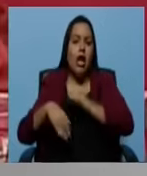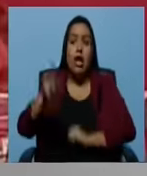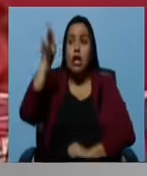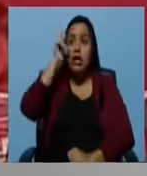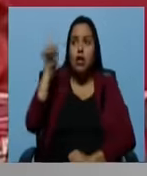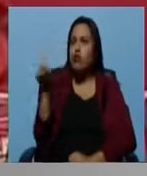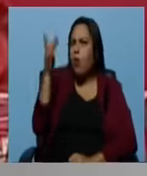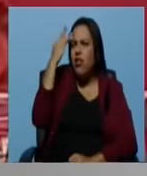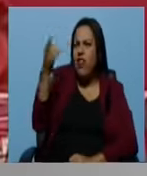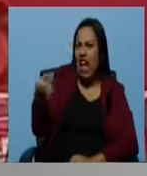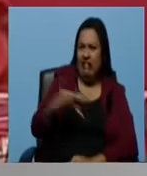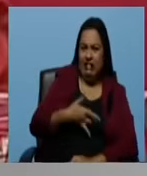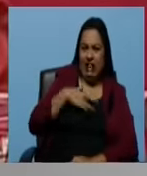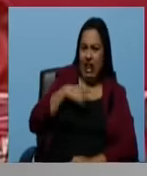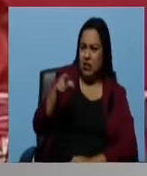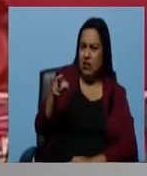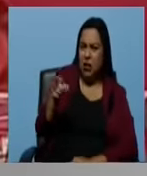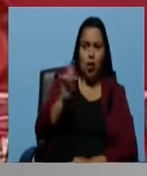sabían qué era eso.